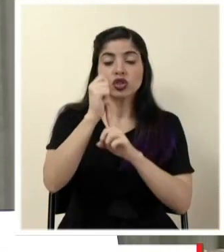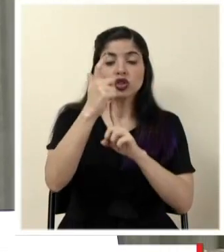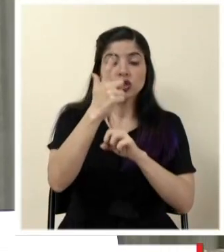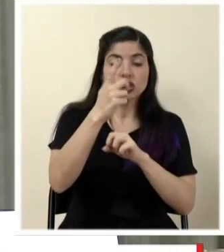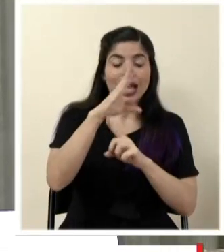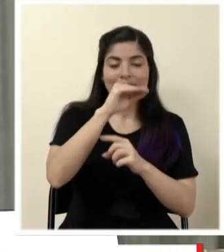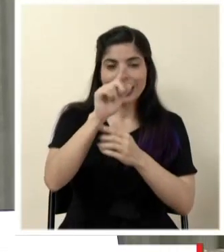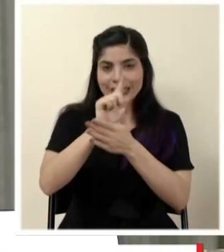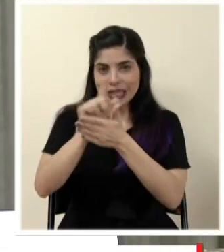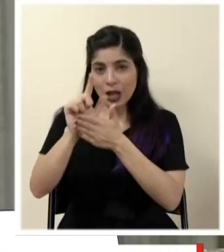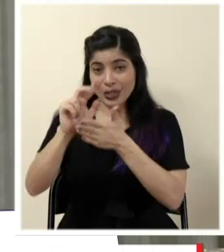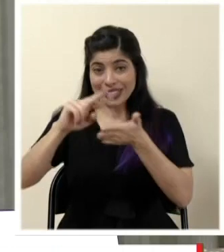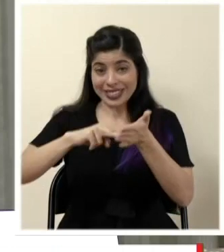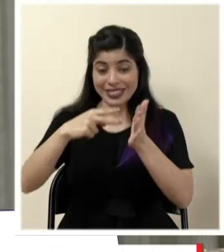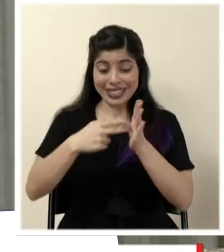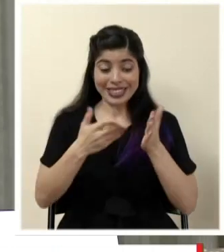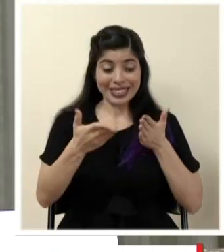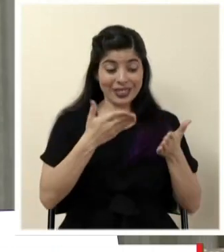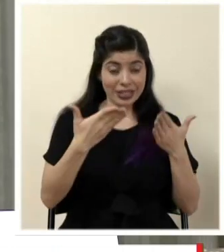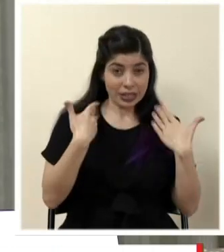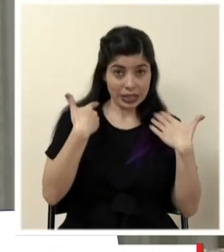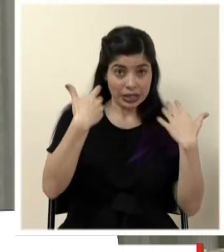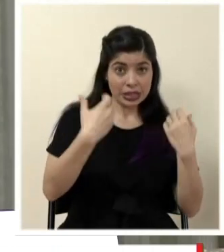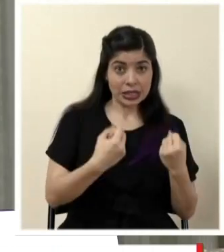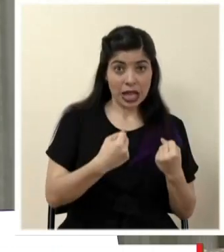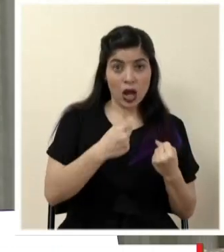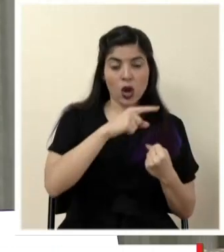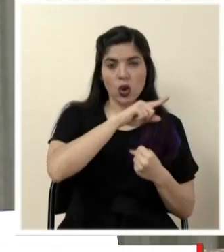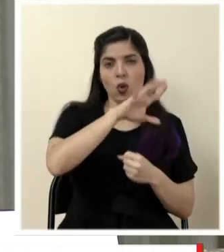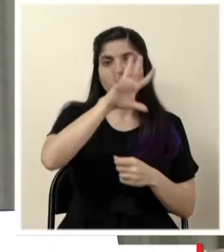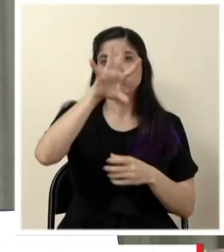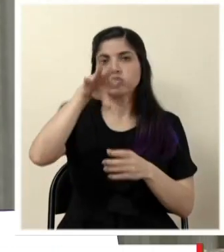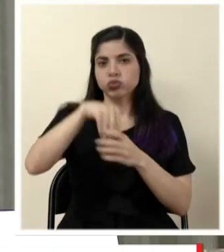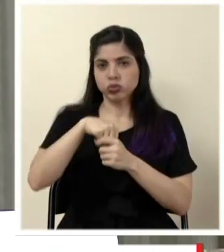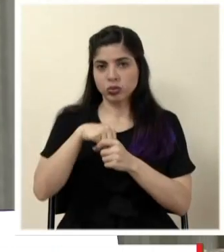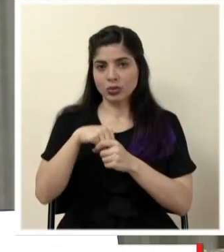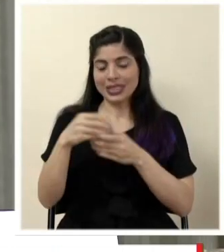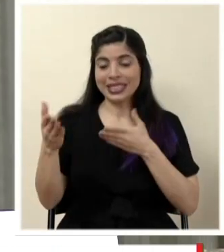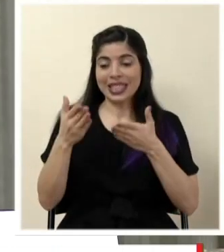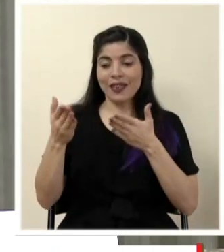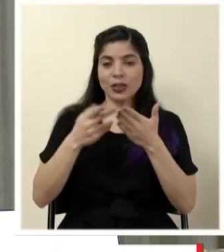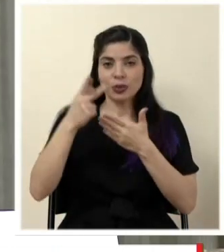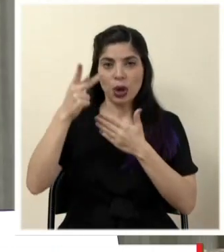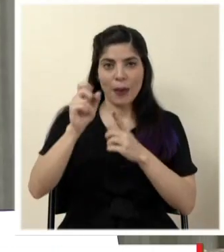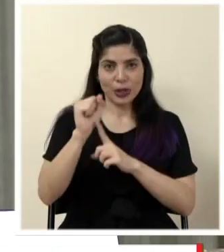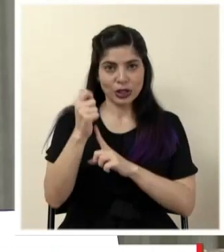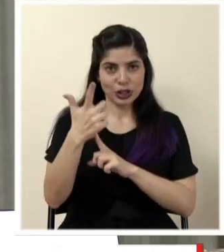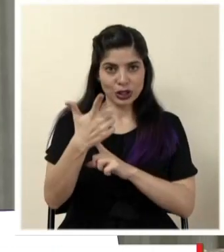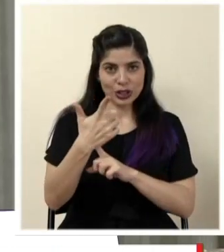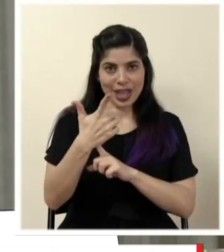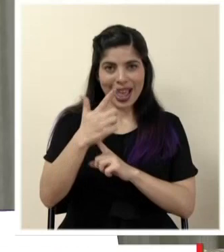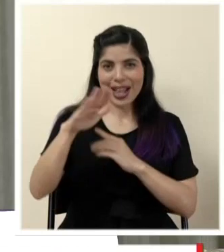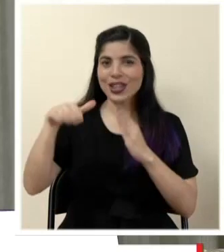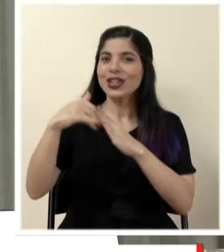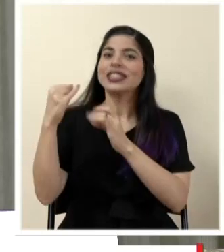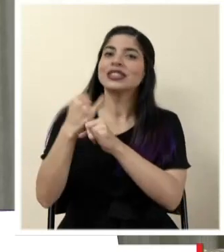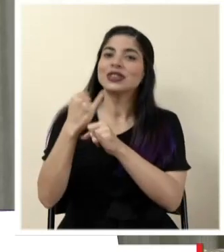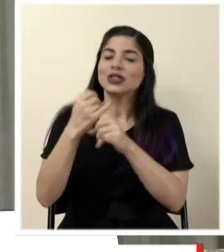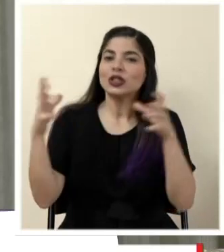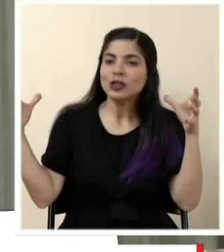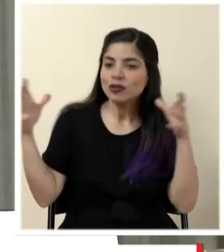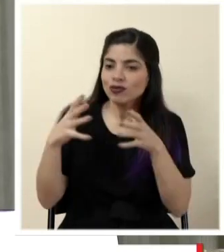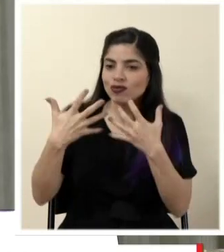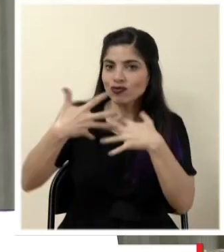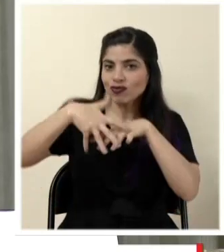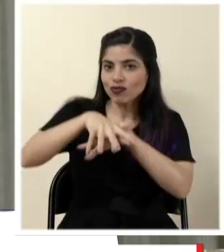sociosanitario. Eso implica que los servicios de salud se integran con los servicios de los programas sociales del resto de instituciones. Esto